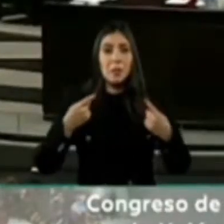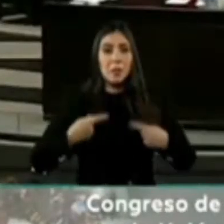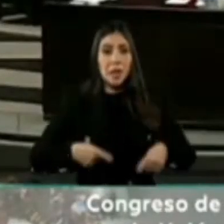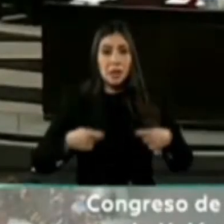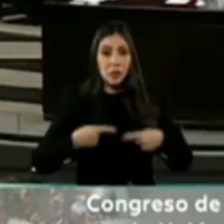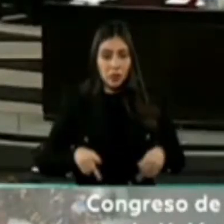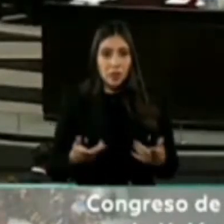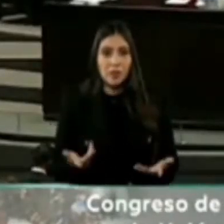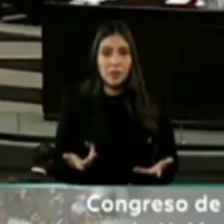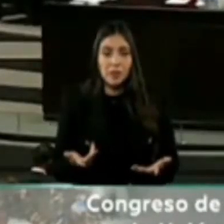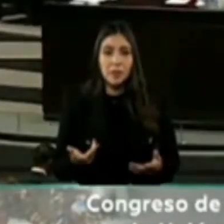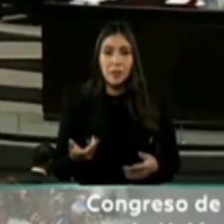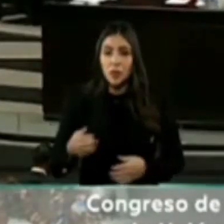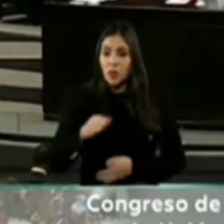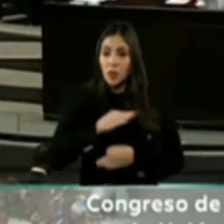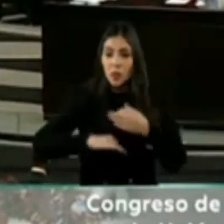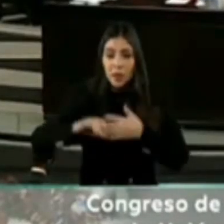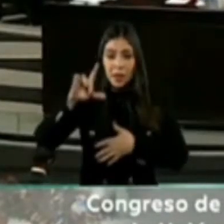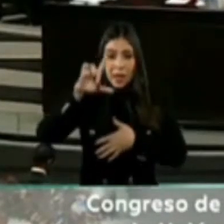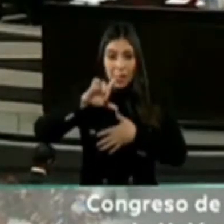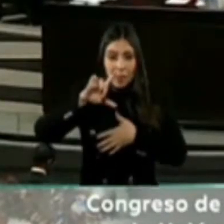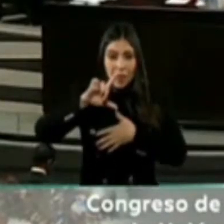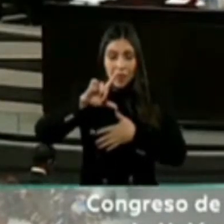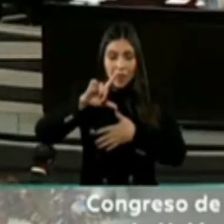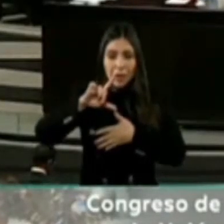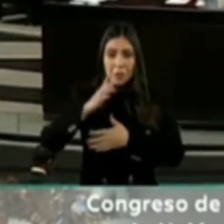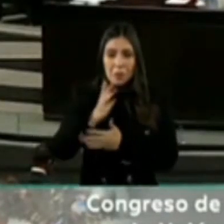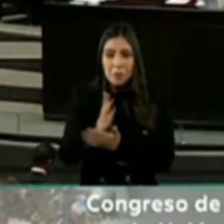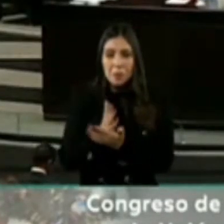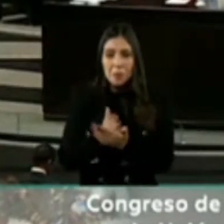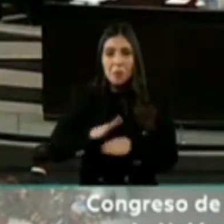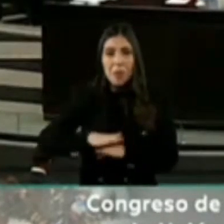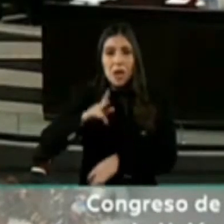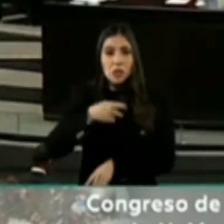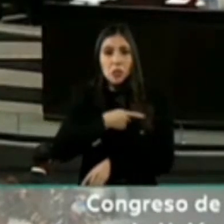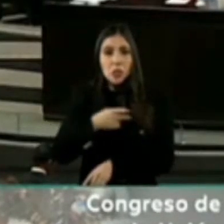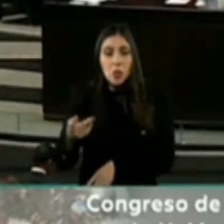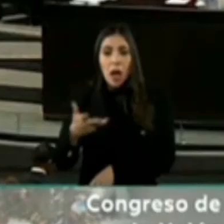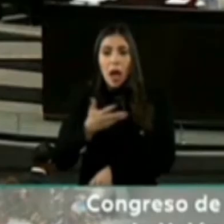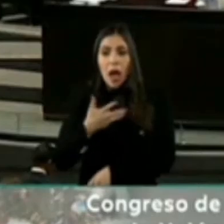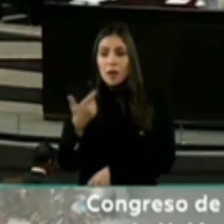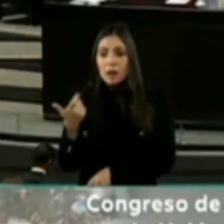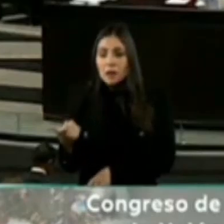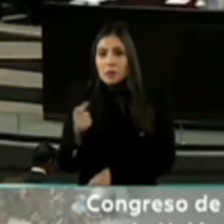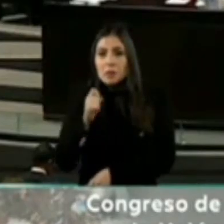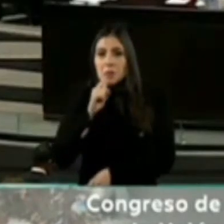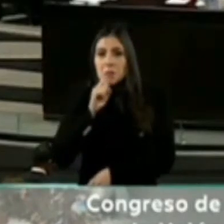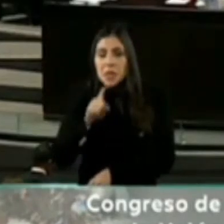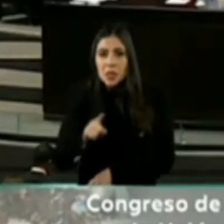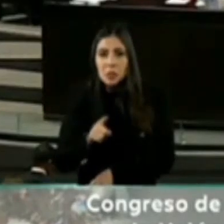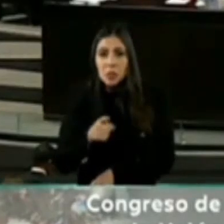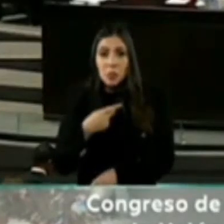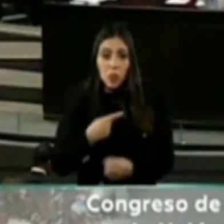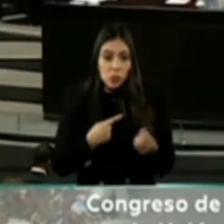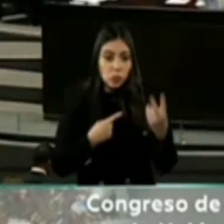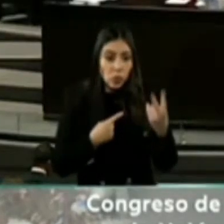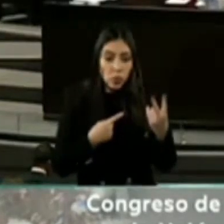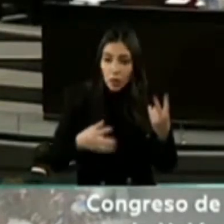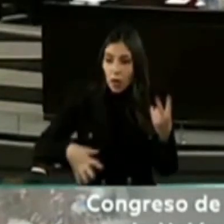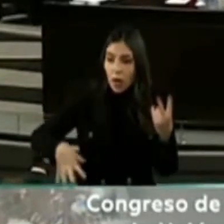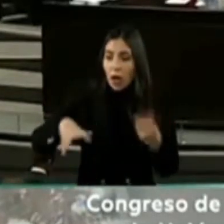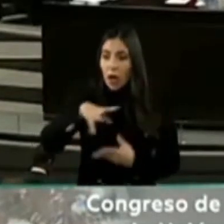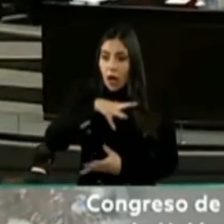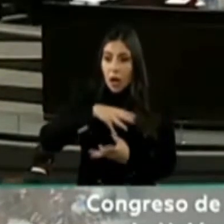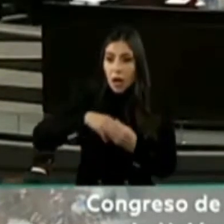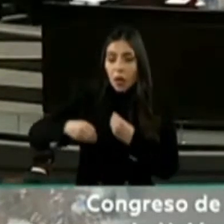Trabajo como coordinador parlamentario. Se está dando este posicionamiento. Lo que menciona el maestro